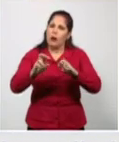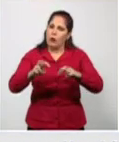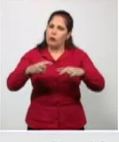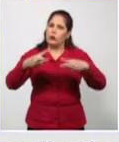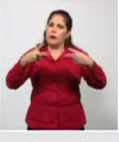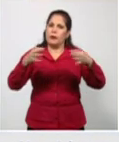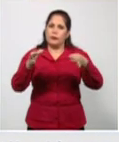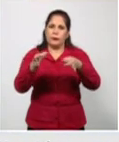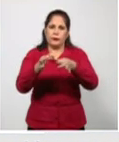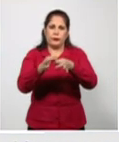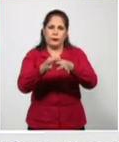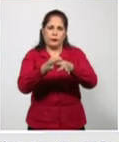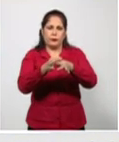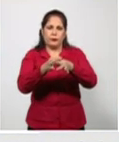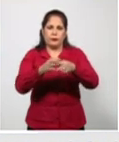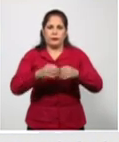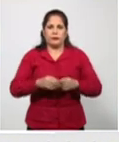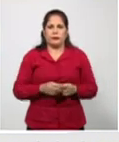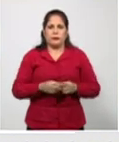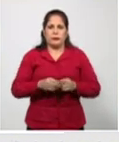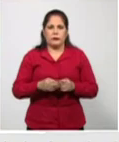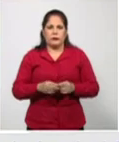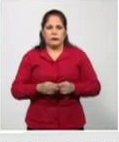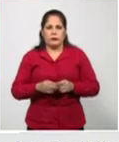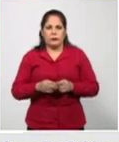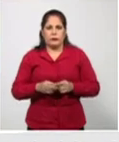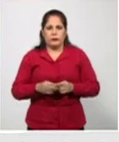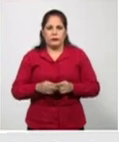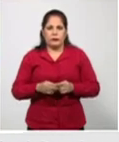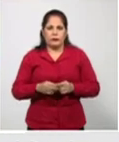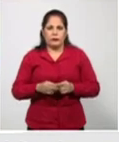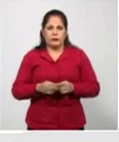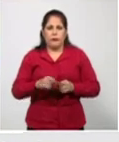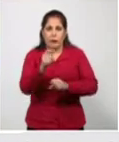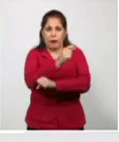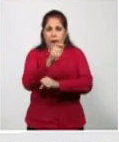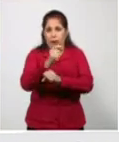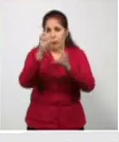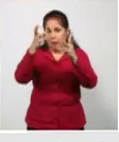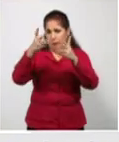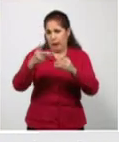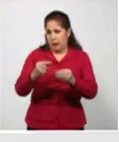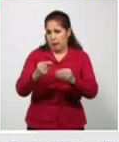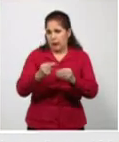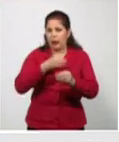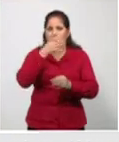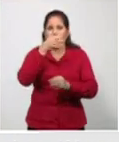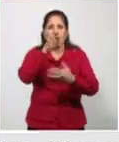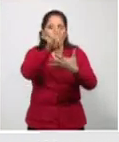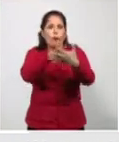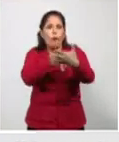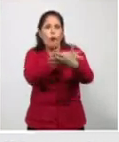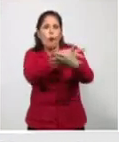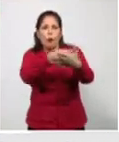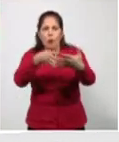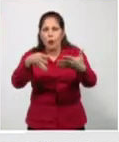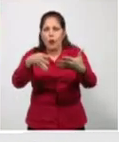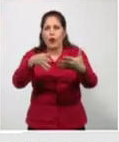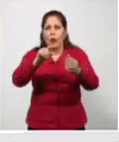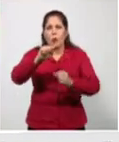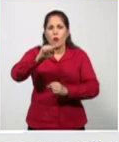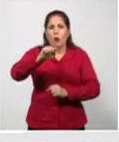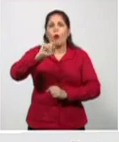reducción. Finalmente, él nos ratificaba que los modelos indican un pico de casos